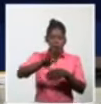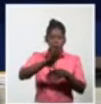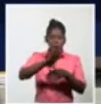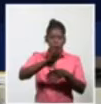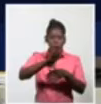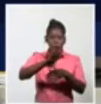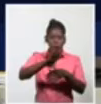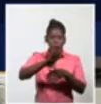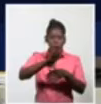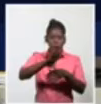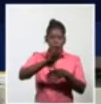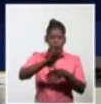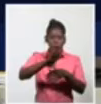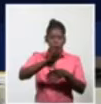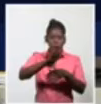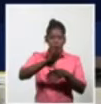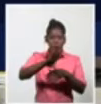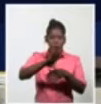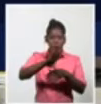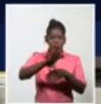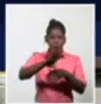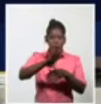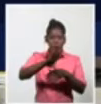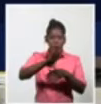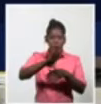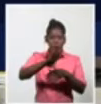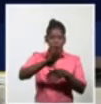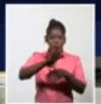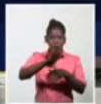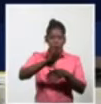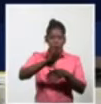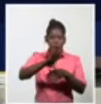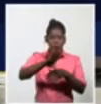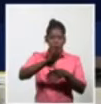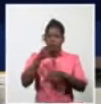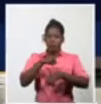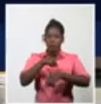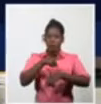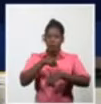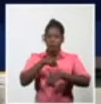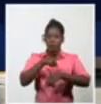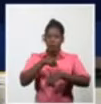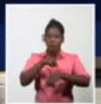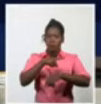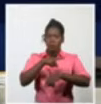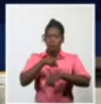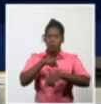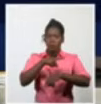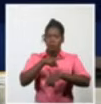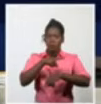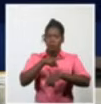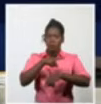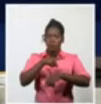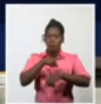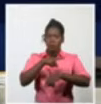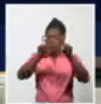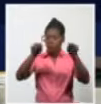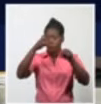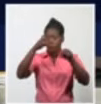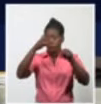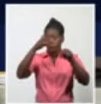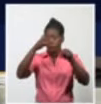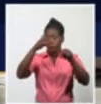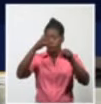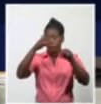se le hace el test rápido, en qué momento, eso es uniforme en todo nuestro país. Sin embargo,